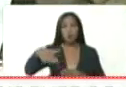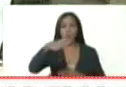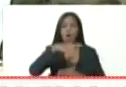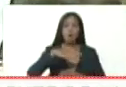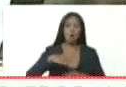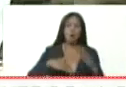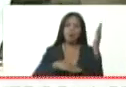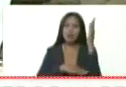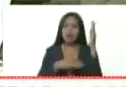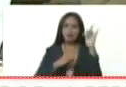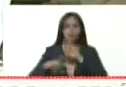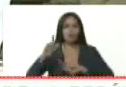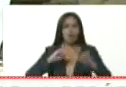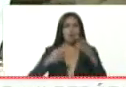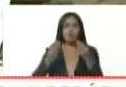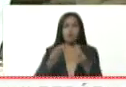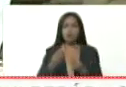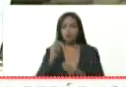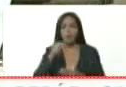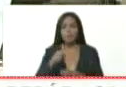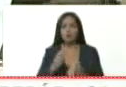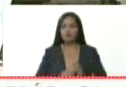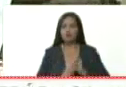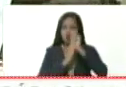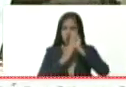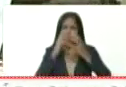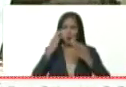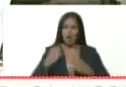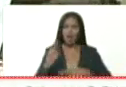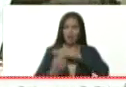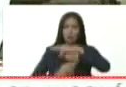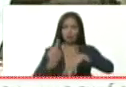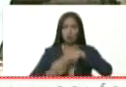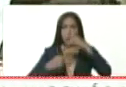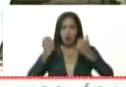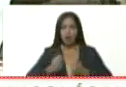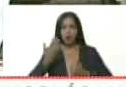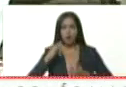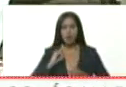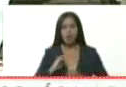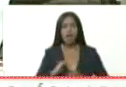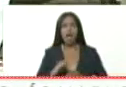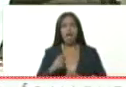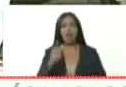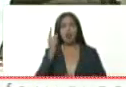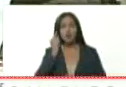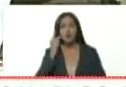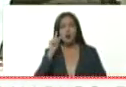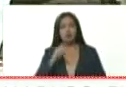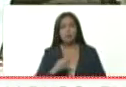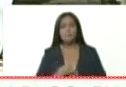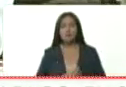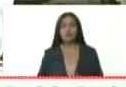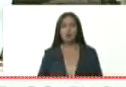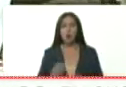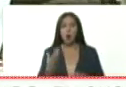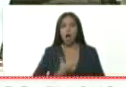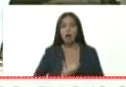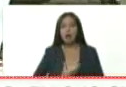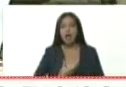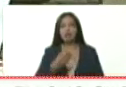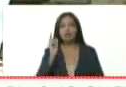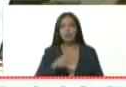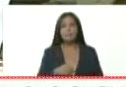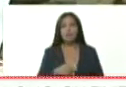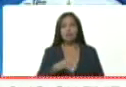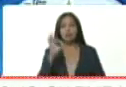lara ya todo su liderazgo revolucionario mir ante en jefe los alcaldes el alcalde de